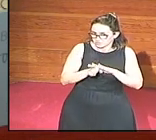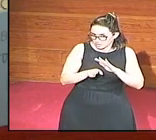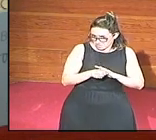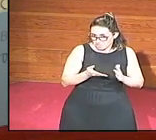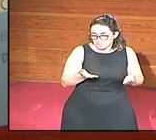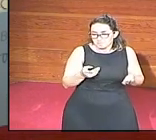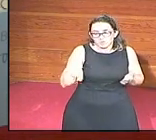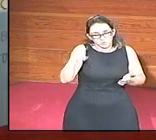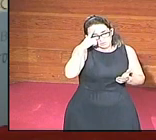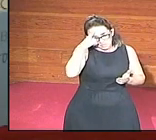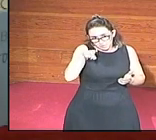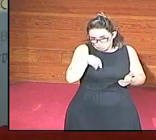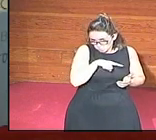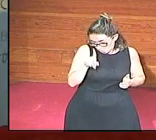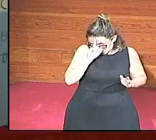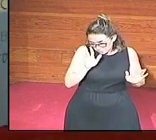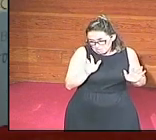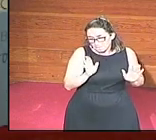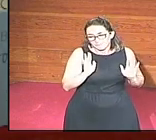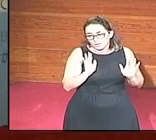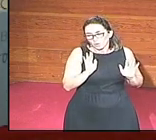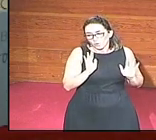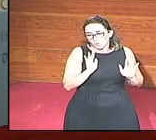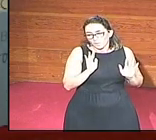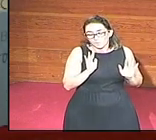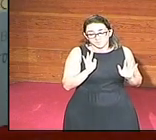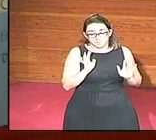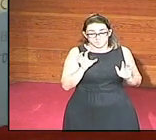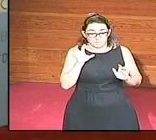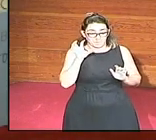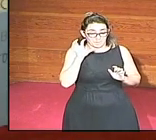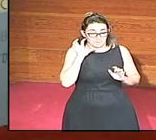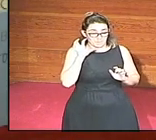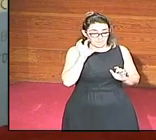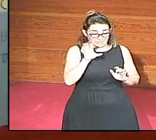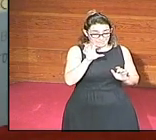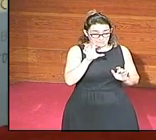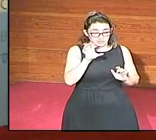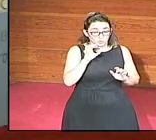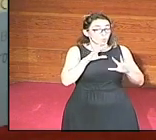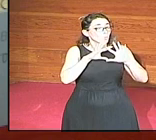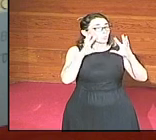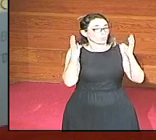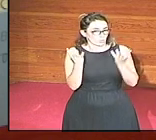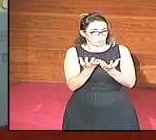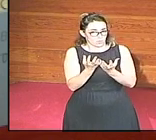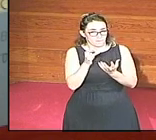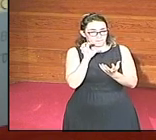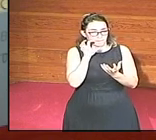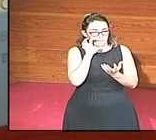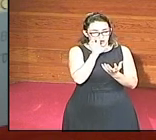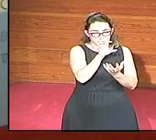No sé si lo sabéis, pero el país del mundo que más